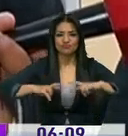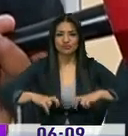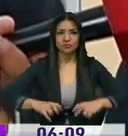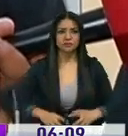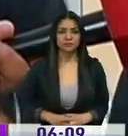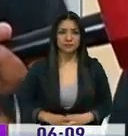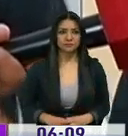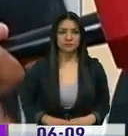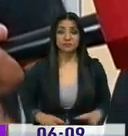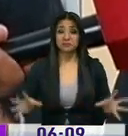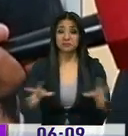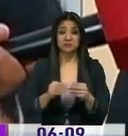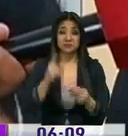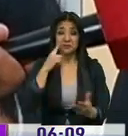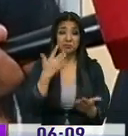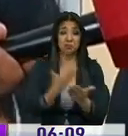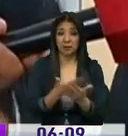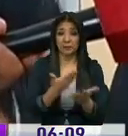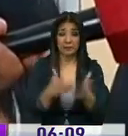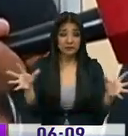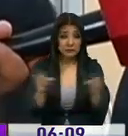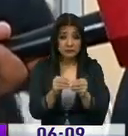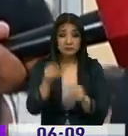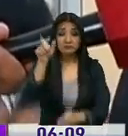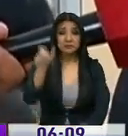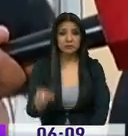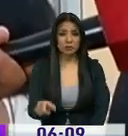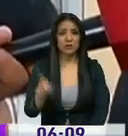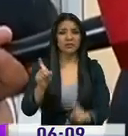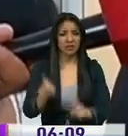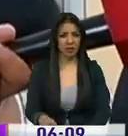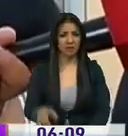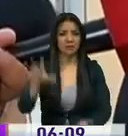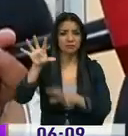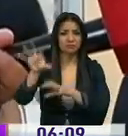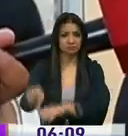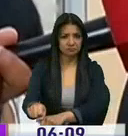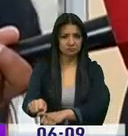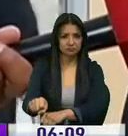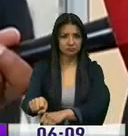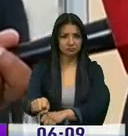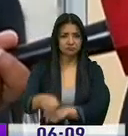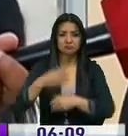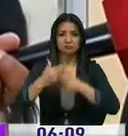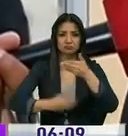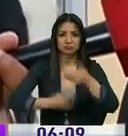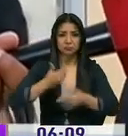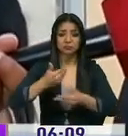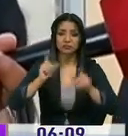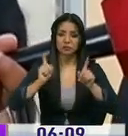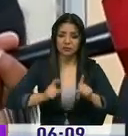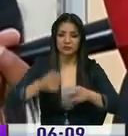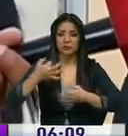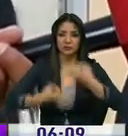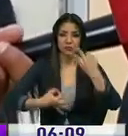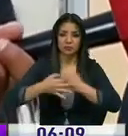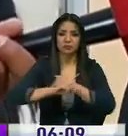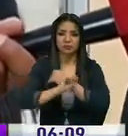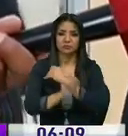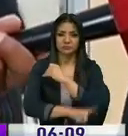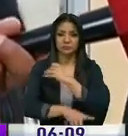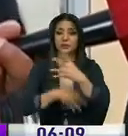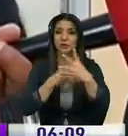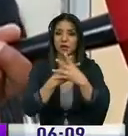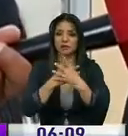reunir los elementos de comisión necesarios a fin de que esta persona sea procesada y finalmente apresada y que pague con la pena